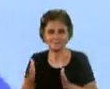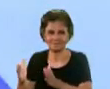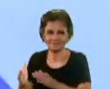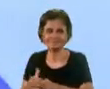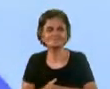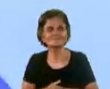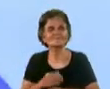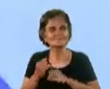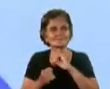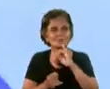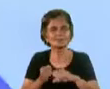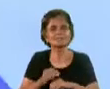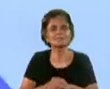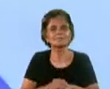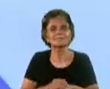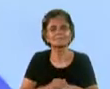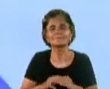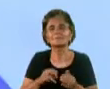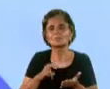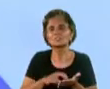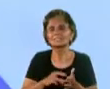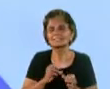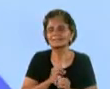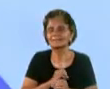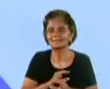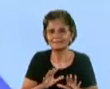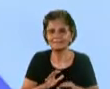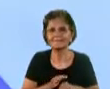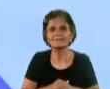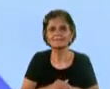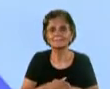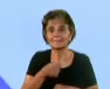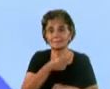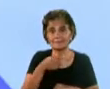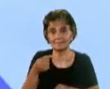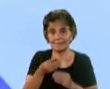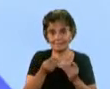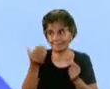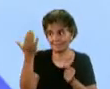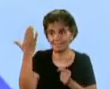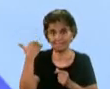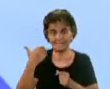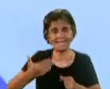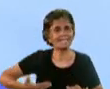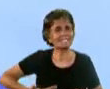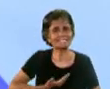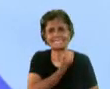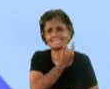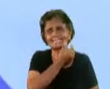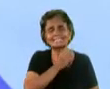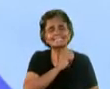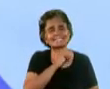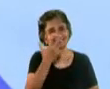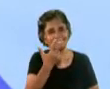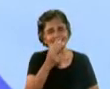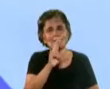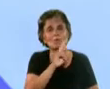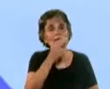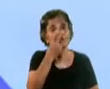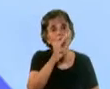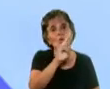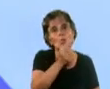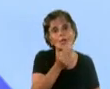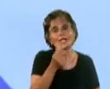Y hablamos ahora de una noticia trágica, porque este fin de semana se produjeron 3 accidentes fatales donde fallecieron 2 mujeres